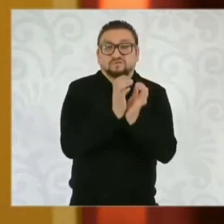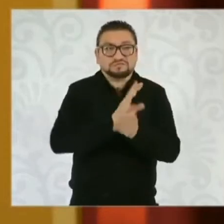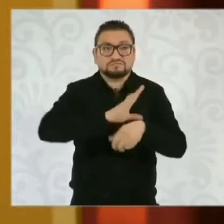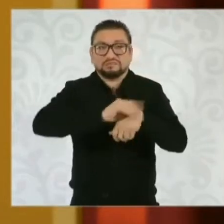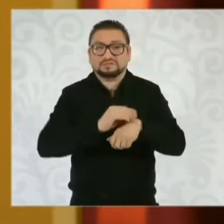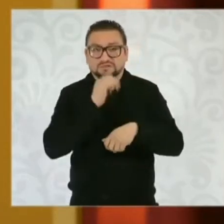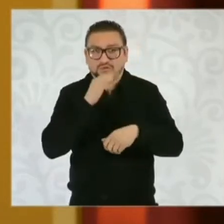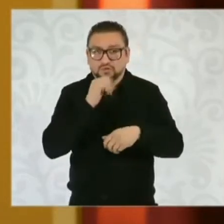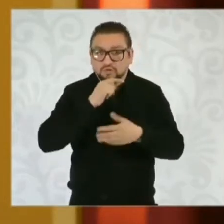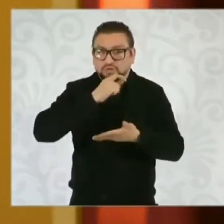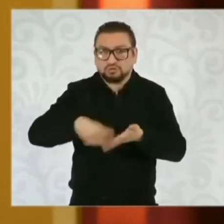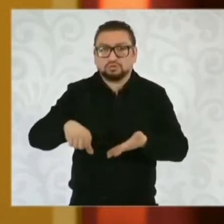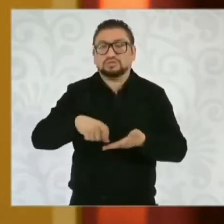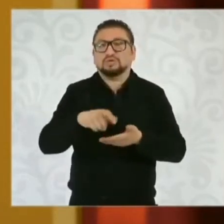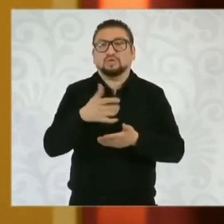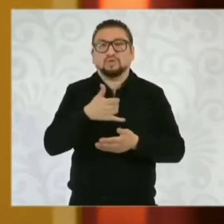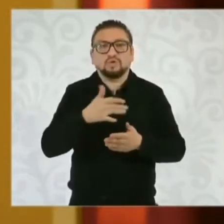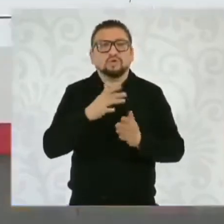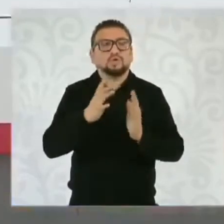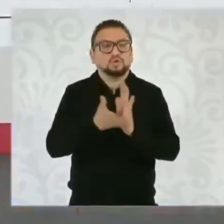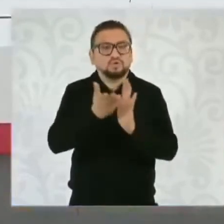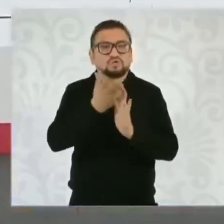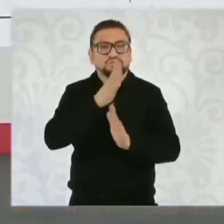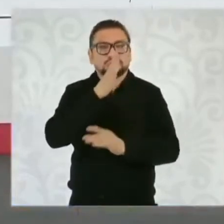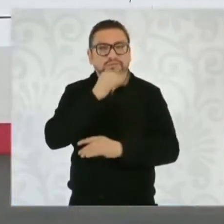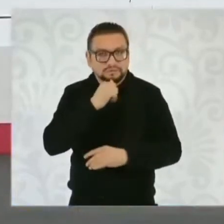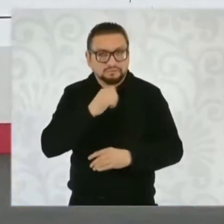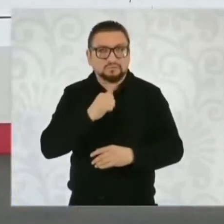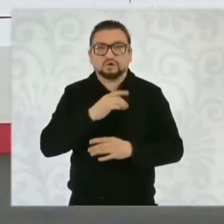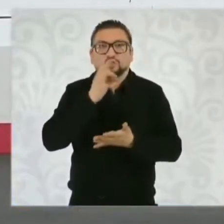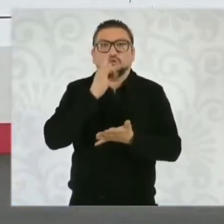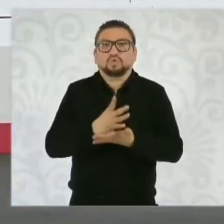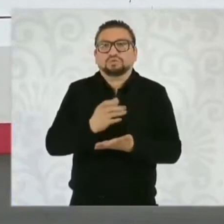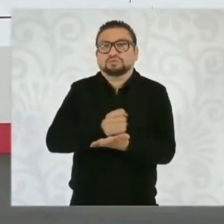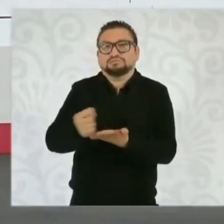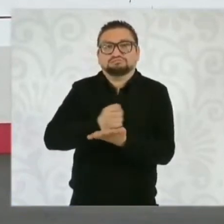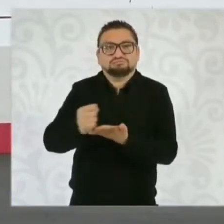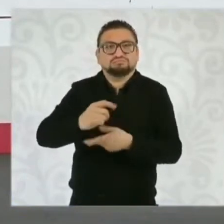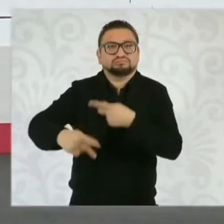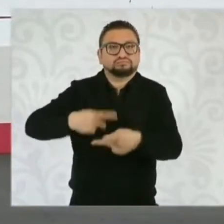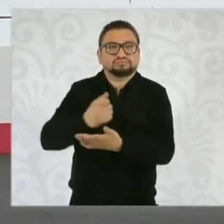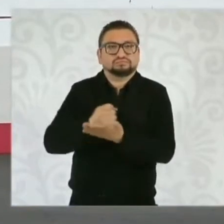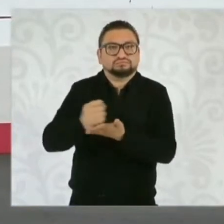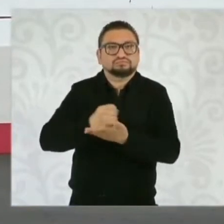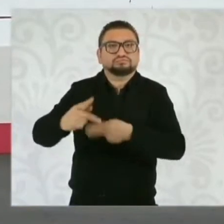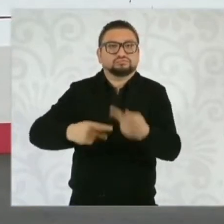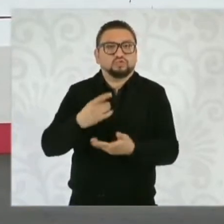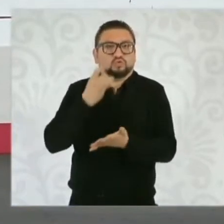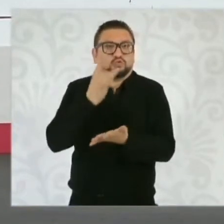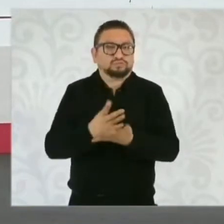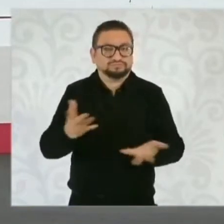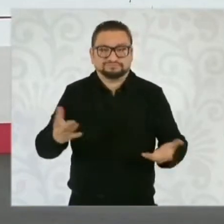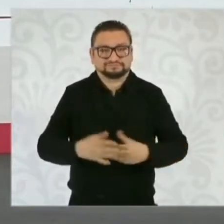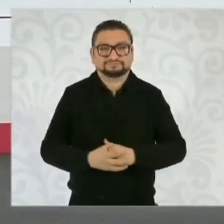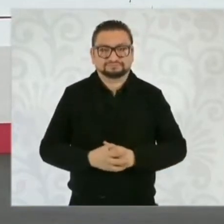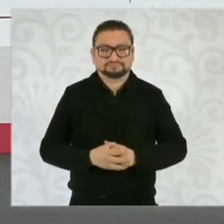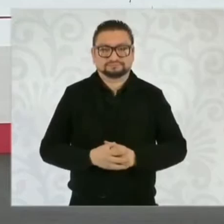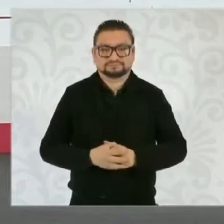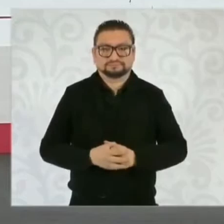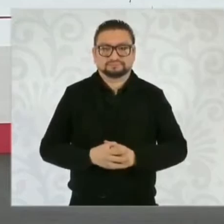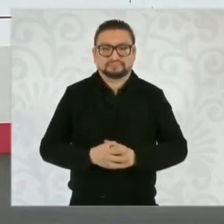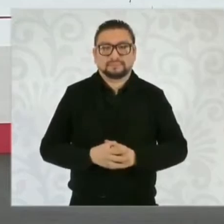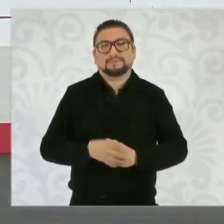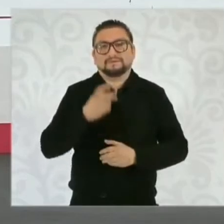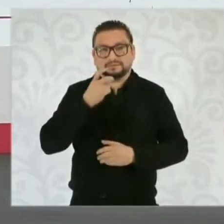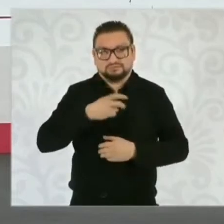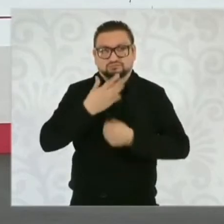la atribución para poder contratar la construcción de viviendas, solo podía dar créditos, era la función que tenía nada más.